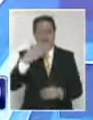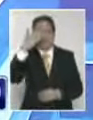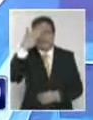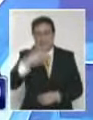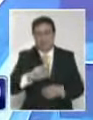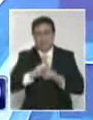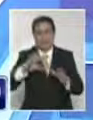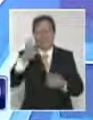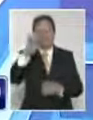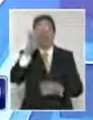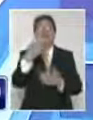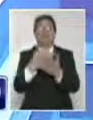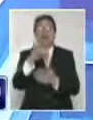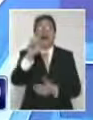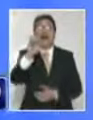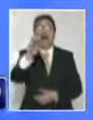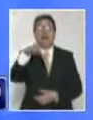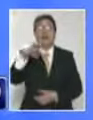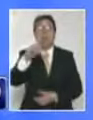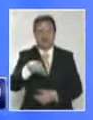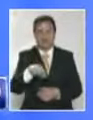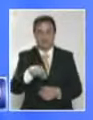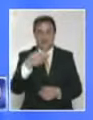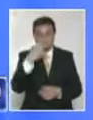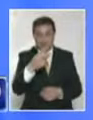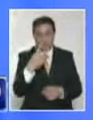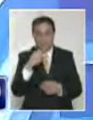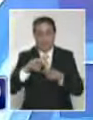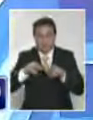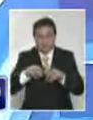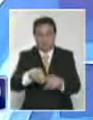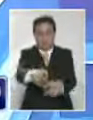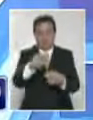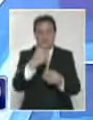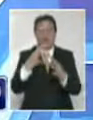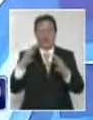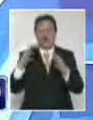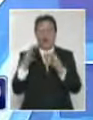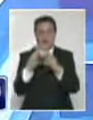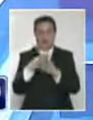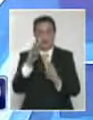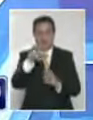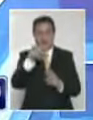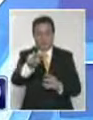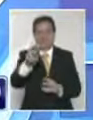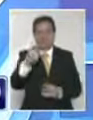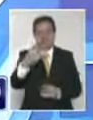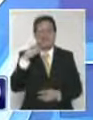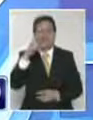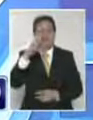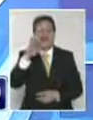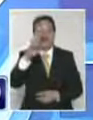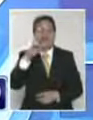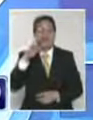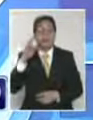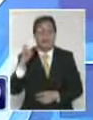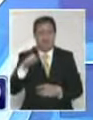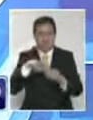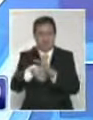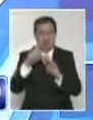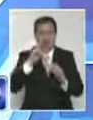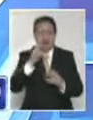la plaza de armas donde estaban apaleando, donde entraba la gente, entraban los carabineros a la vicaría, donde de repente esas imágenes se están viendo, pero